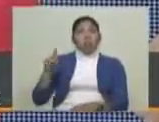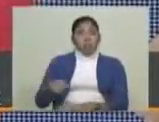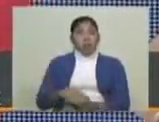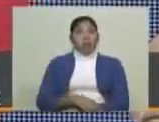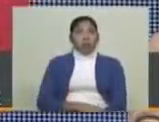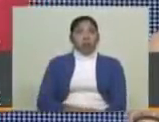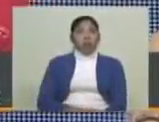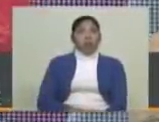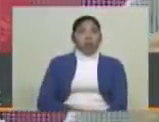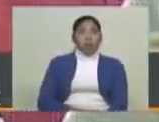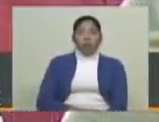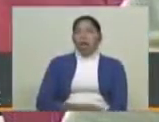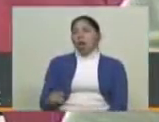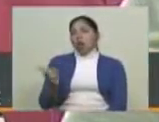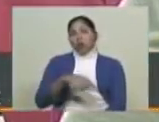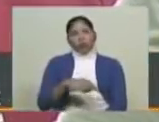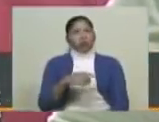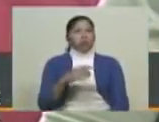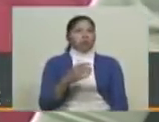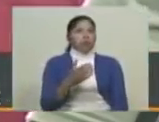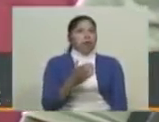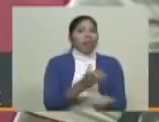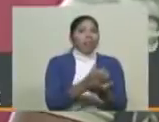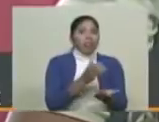El retén de Katia fue.